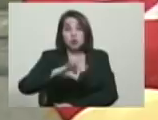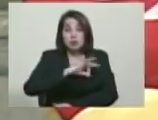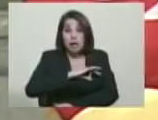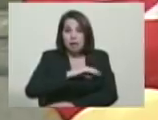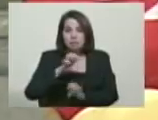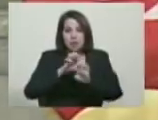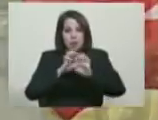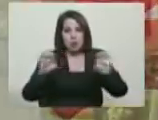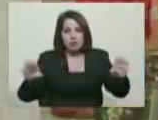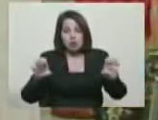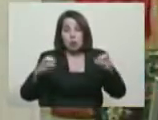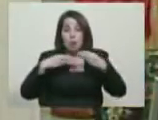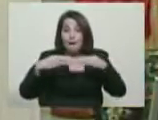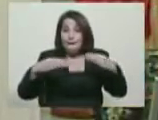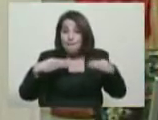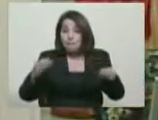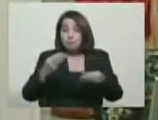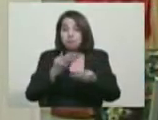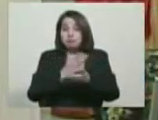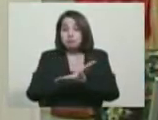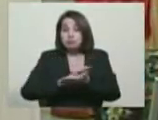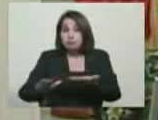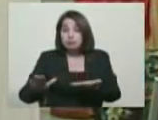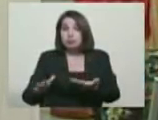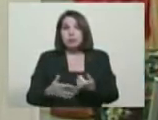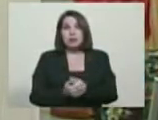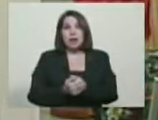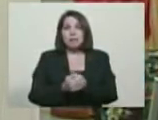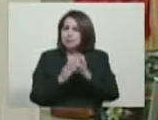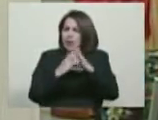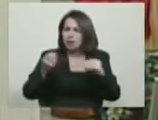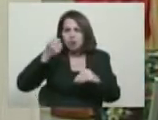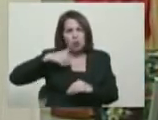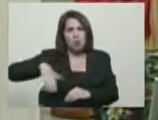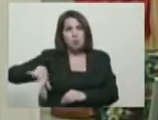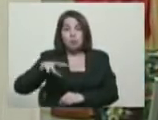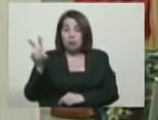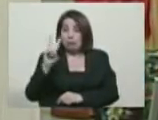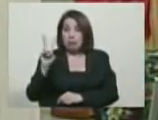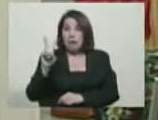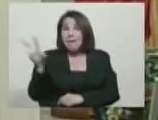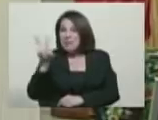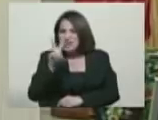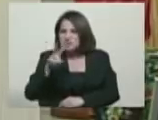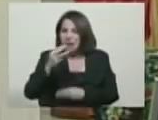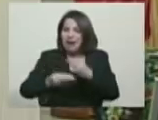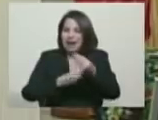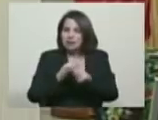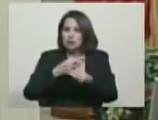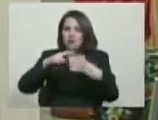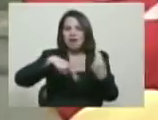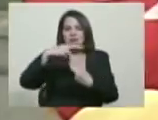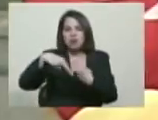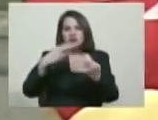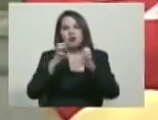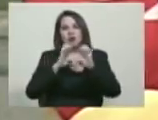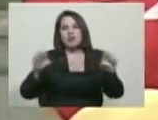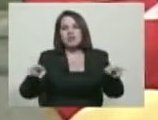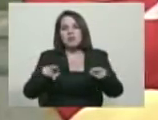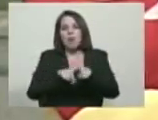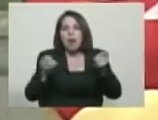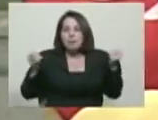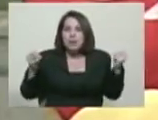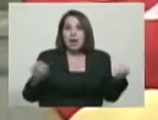educación pública a todo el pueblo. Venezuela ha hecho un milagro, una revolución educativa, y